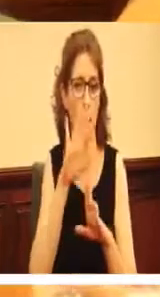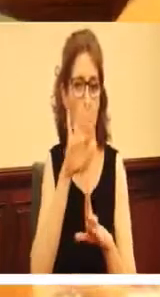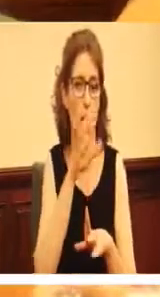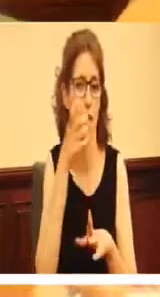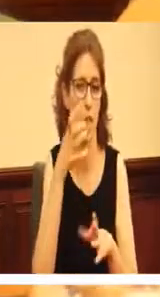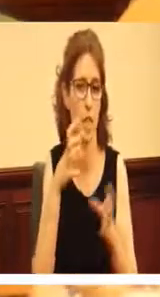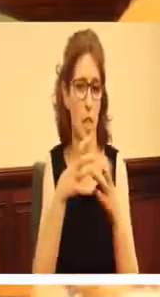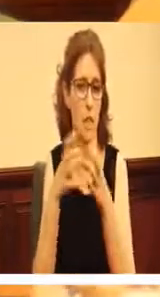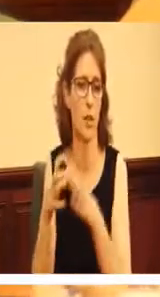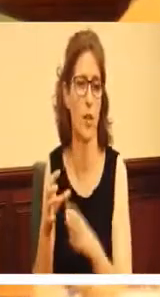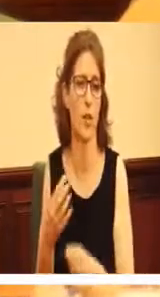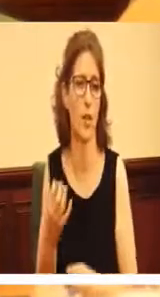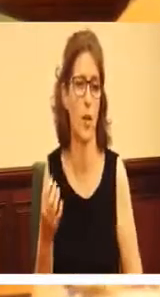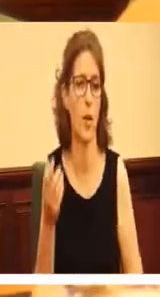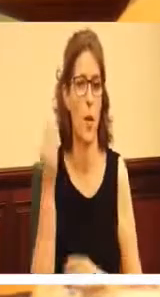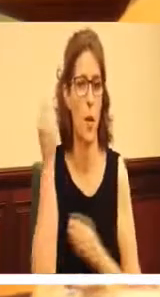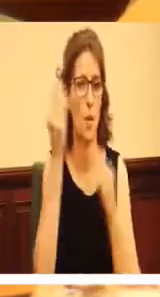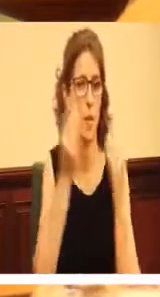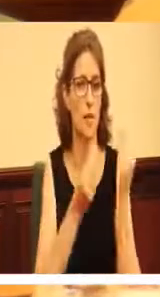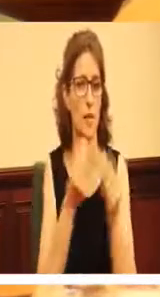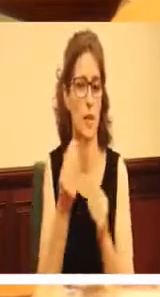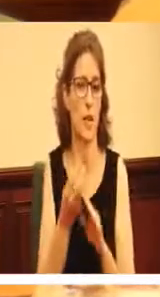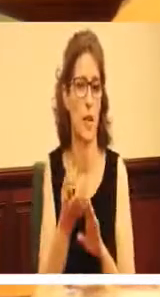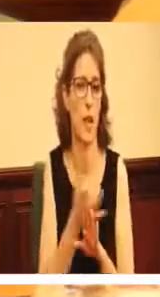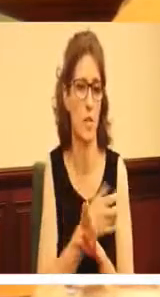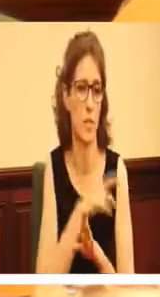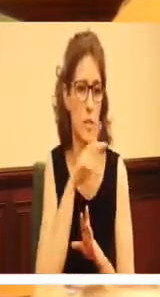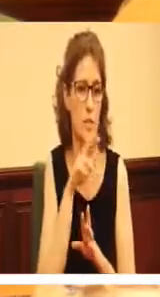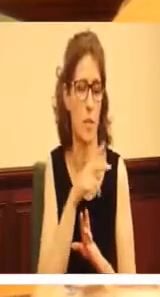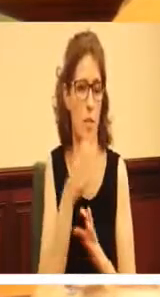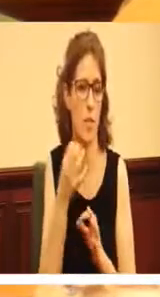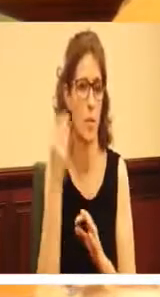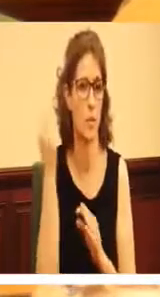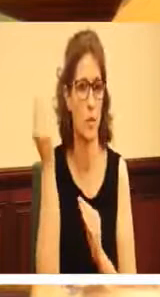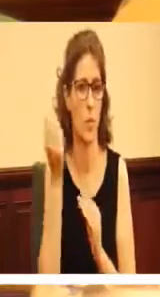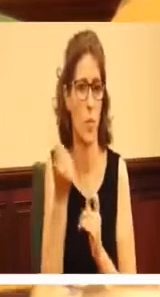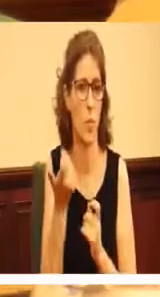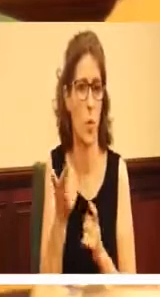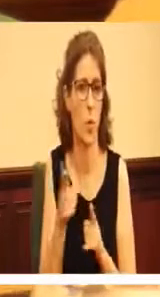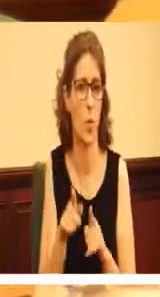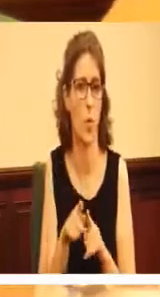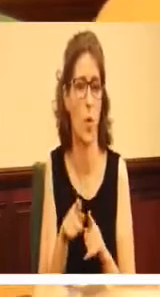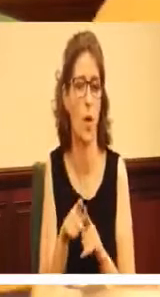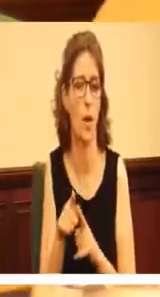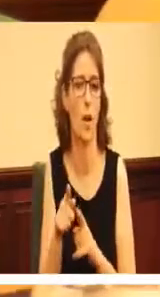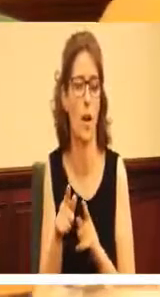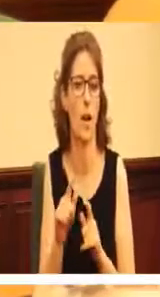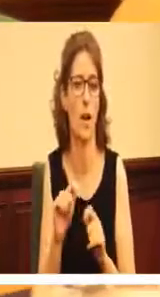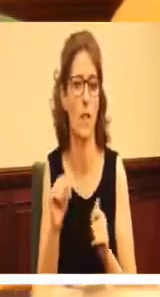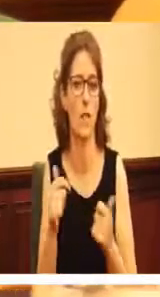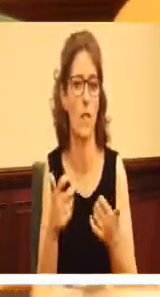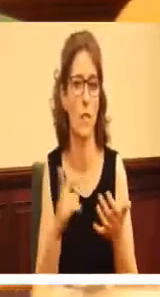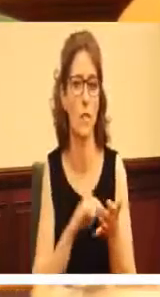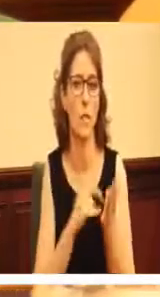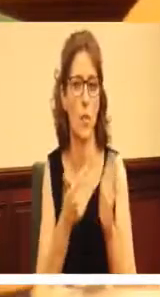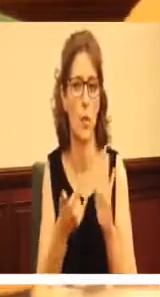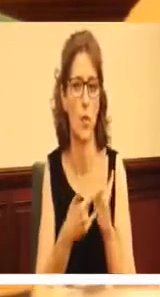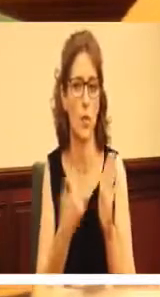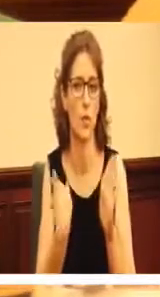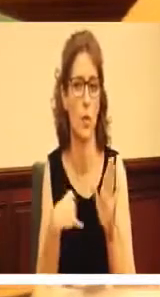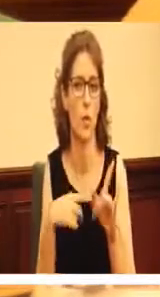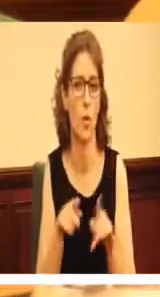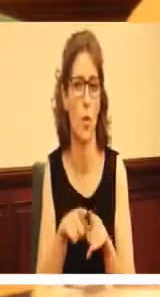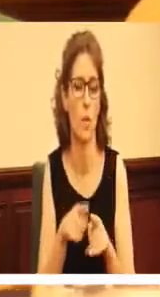un poquito más antes de hablar y antes de poner en marcha algunas primeras medidas que, como en